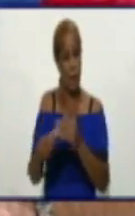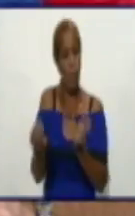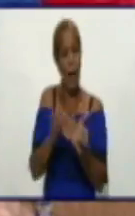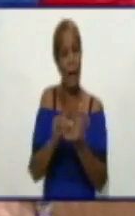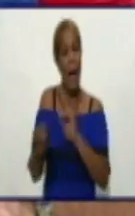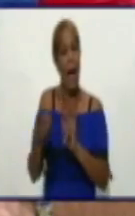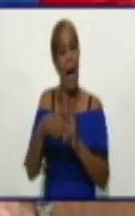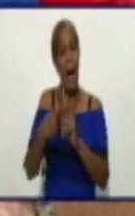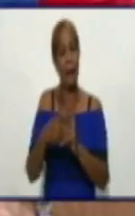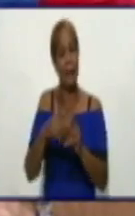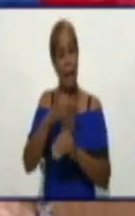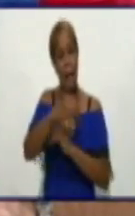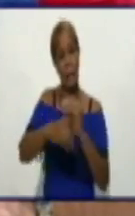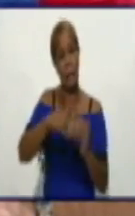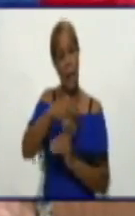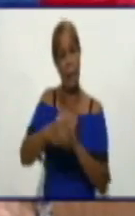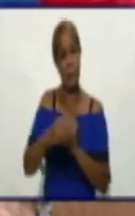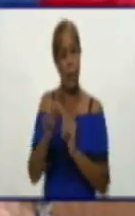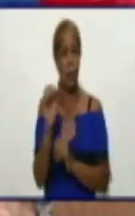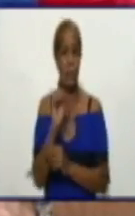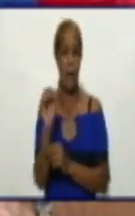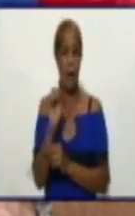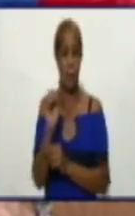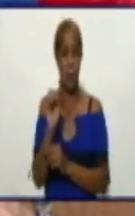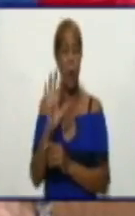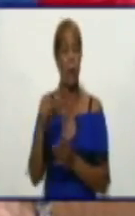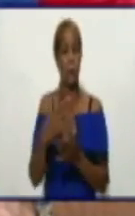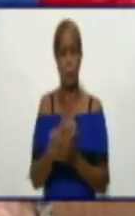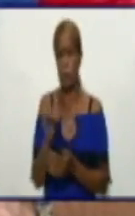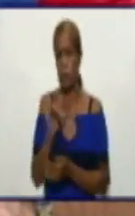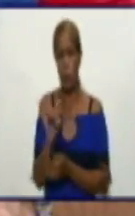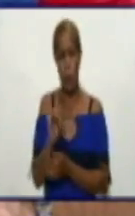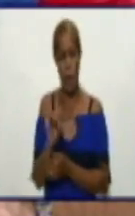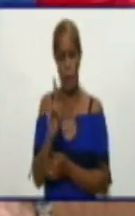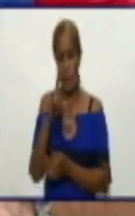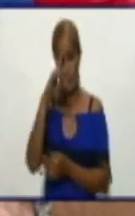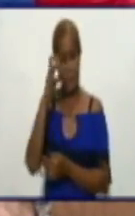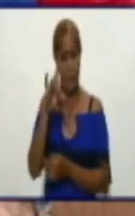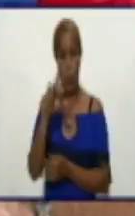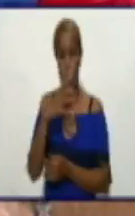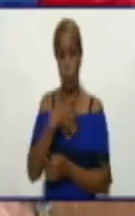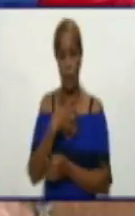no tuviesen factura, presentan una declaración jurada que se puede hacer en el momento que se hace la revisión técnica,